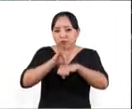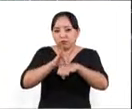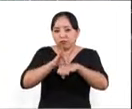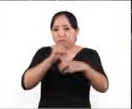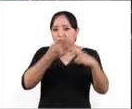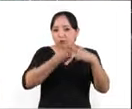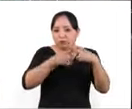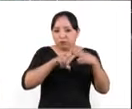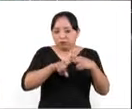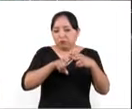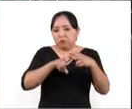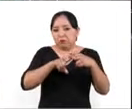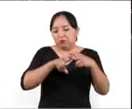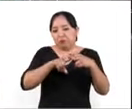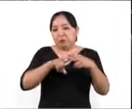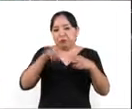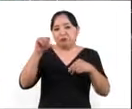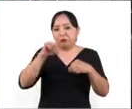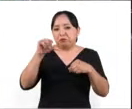que se tenía contemplado.